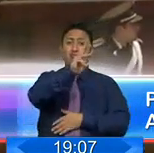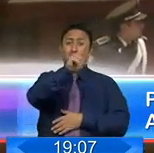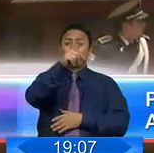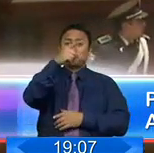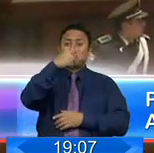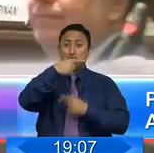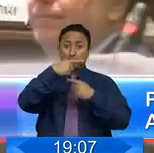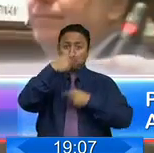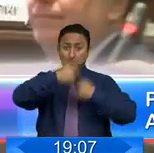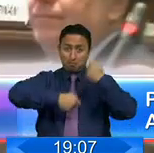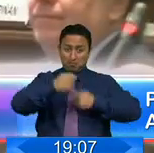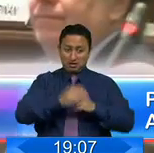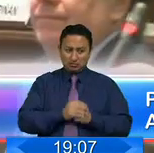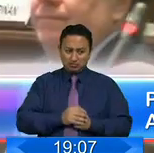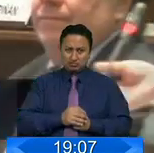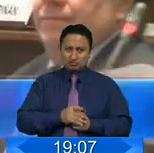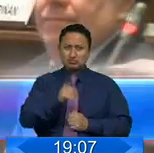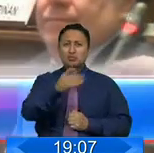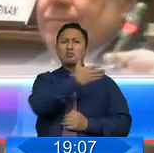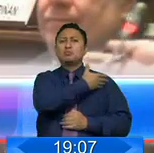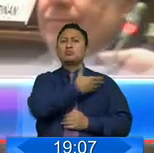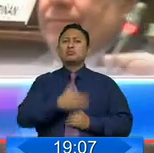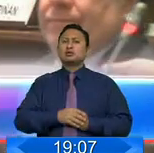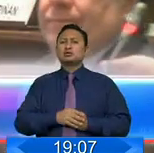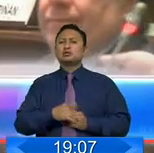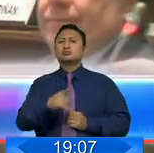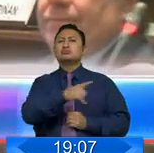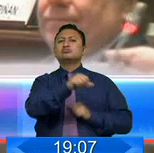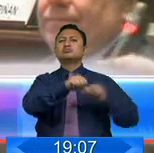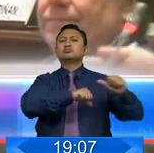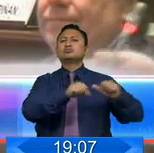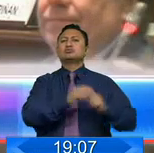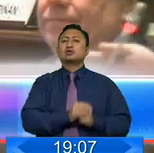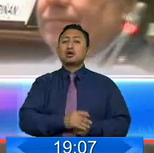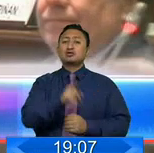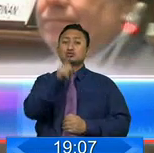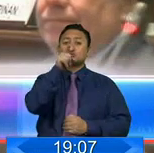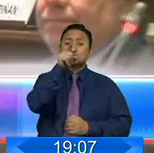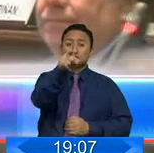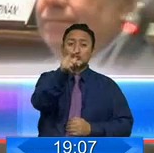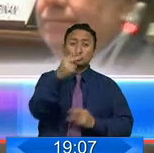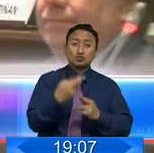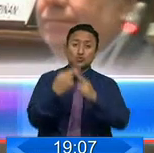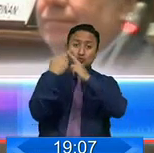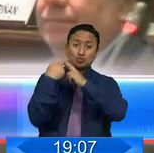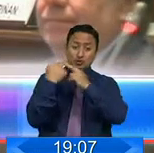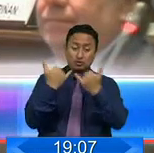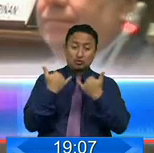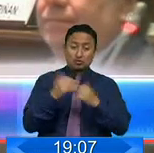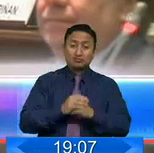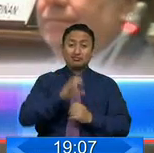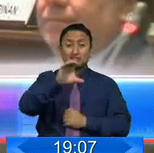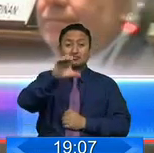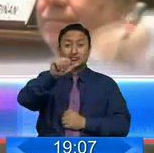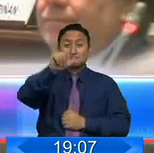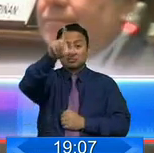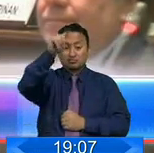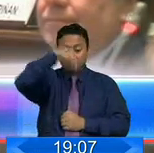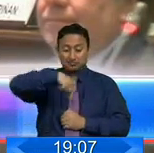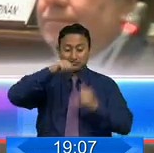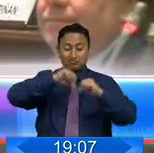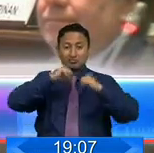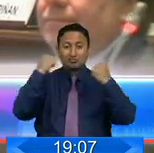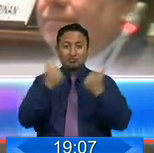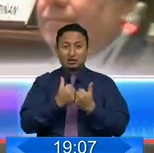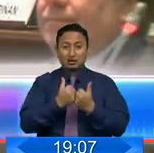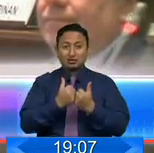ilegal. Presidente, ese nivel de asesoría está llevando a su presidencia, al CAL, a esta asamblea, hacia